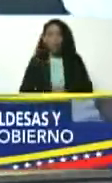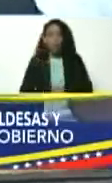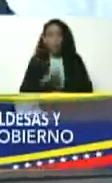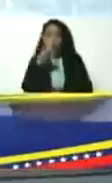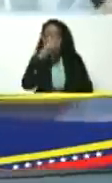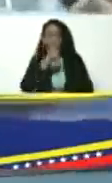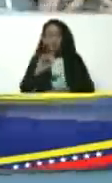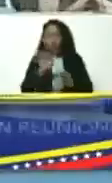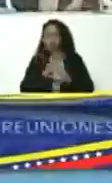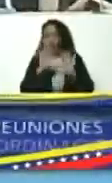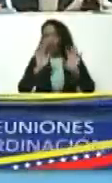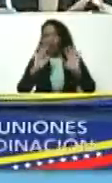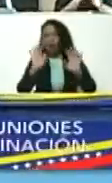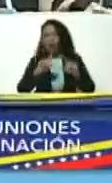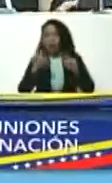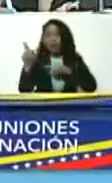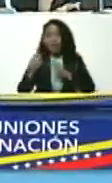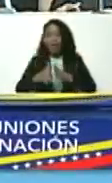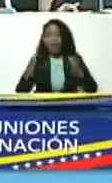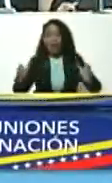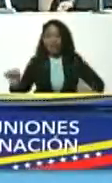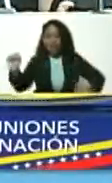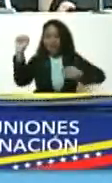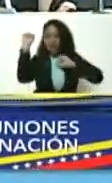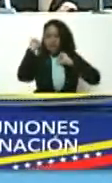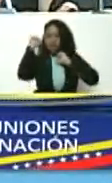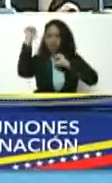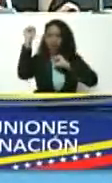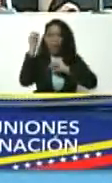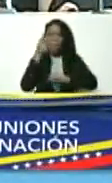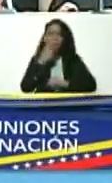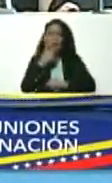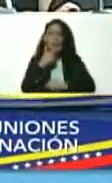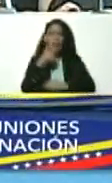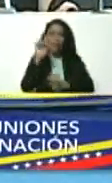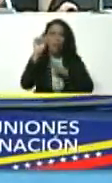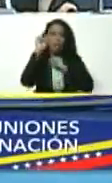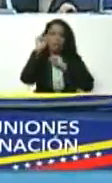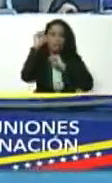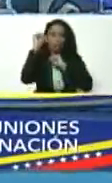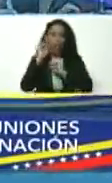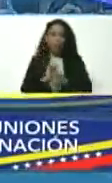año ya de esa gran victoria bonita victoria